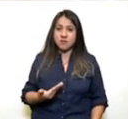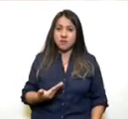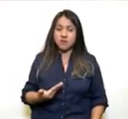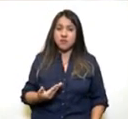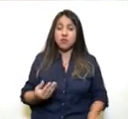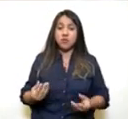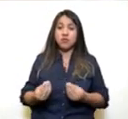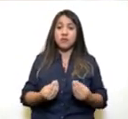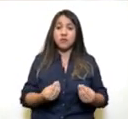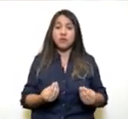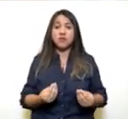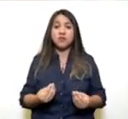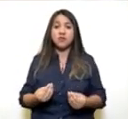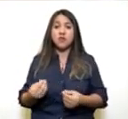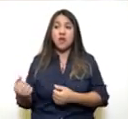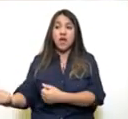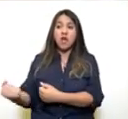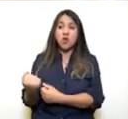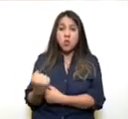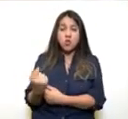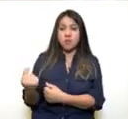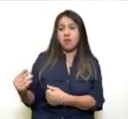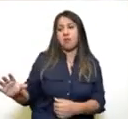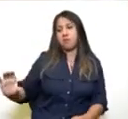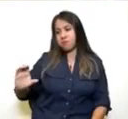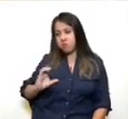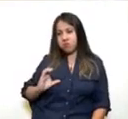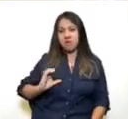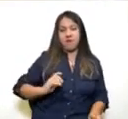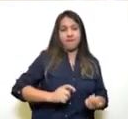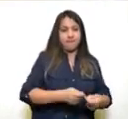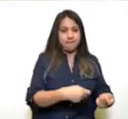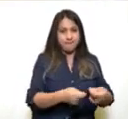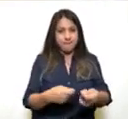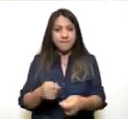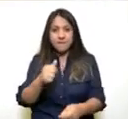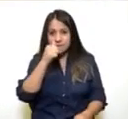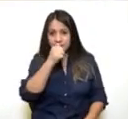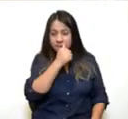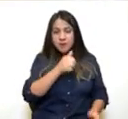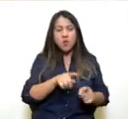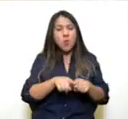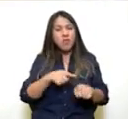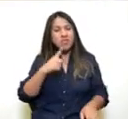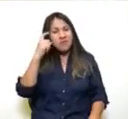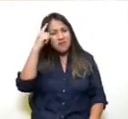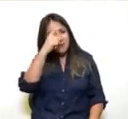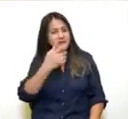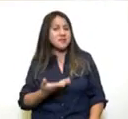ayudas de narcotraficante es difícil llegar